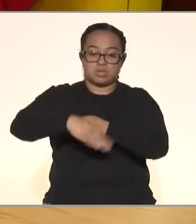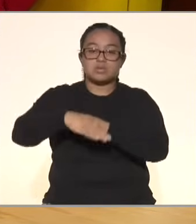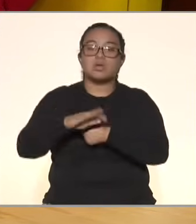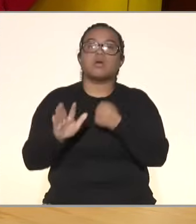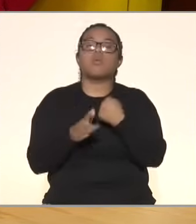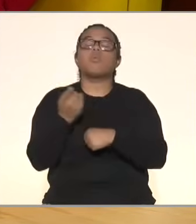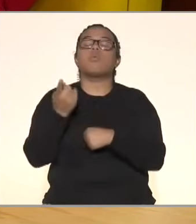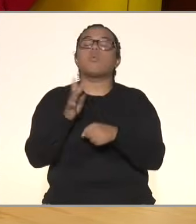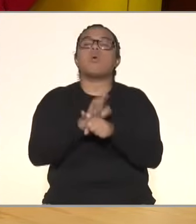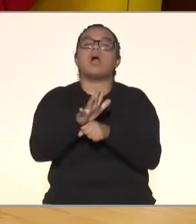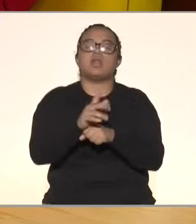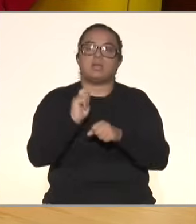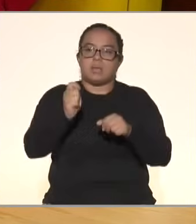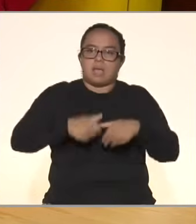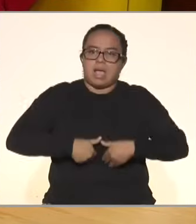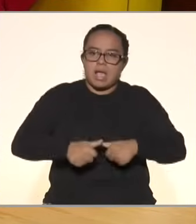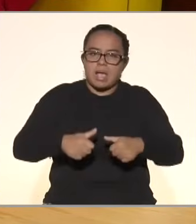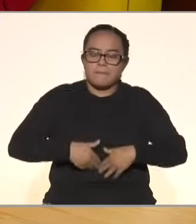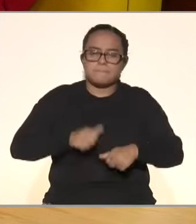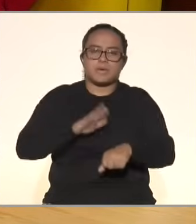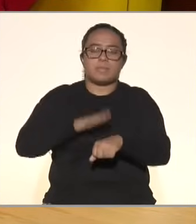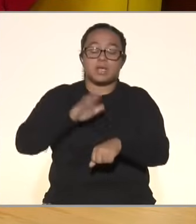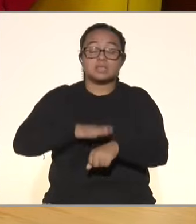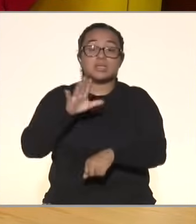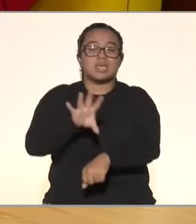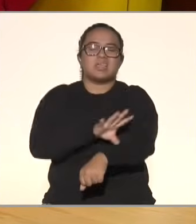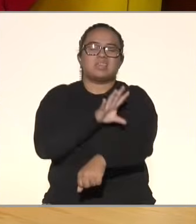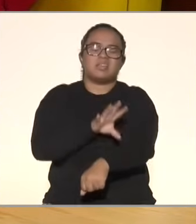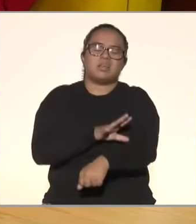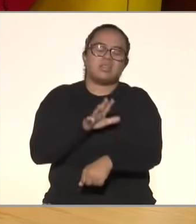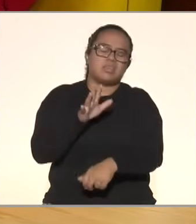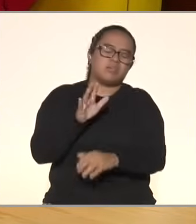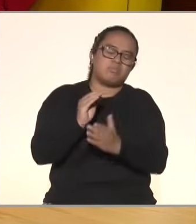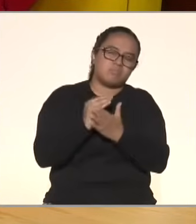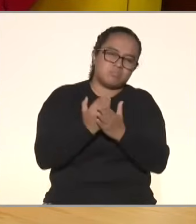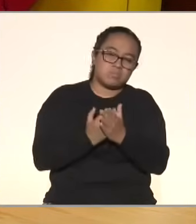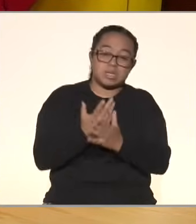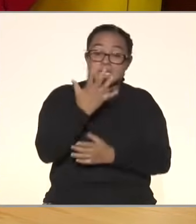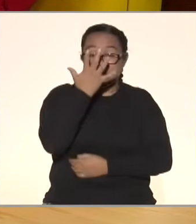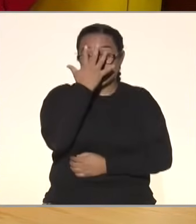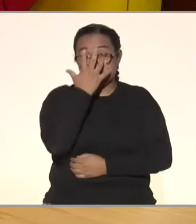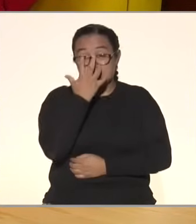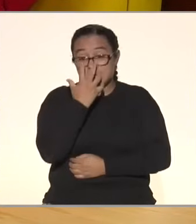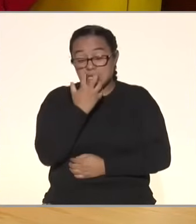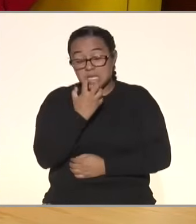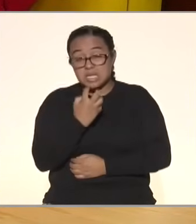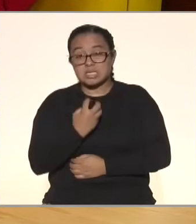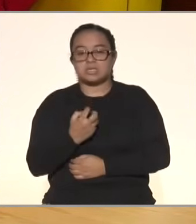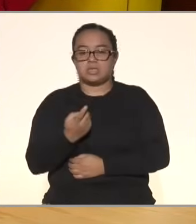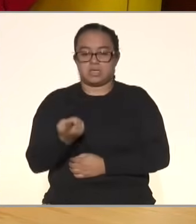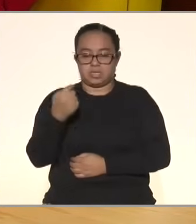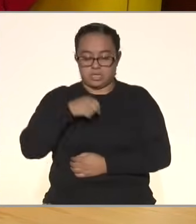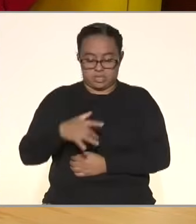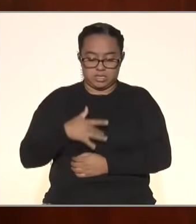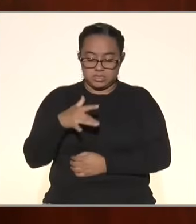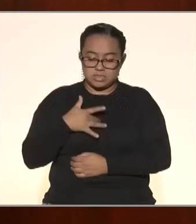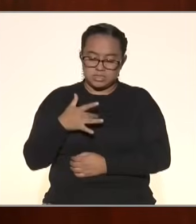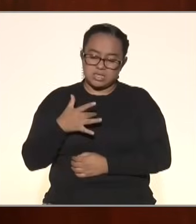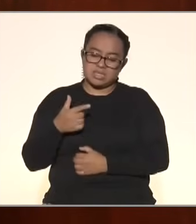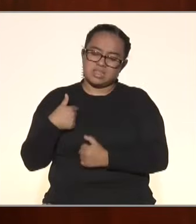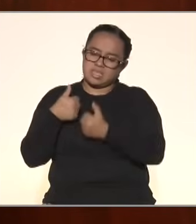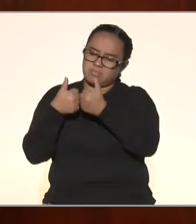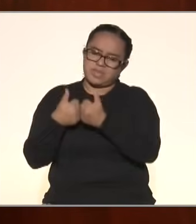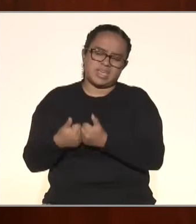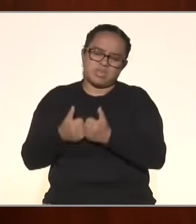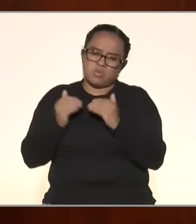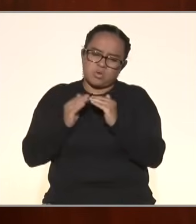de apetito, falta de energía, cierta tristeza y sentirnos como que tenemos que quedarnos en la cama